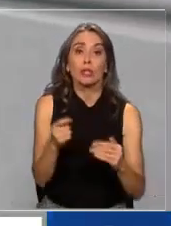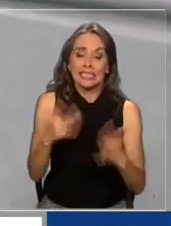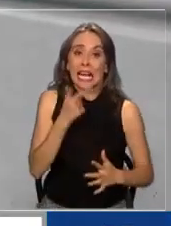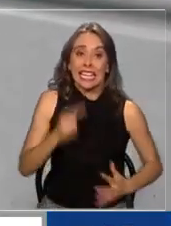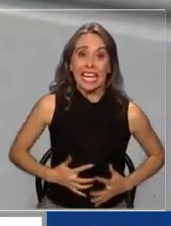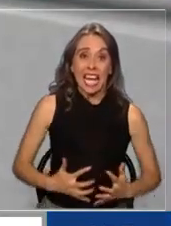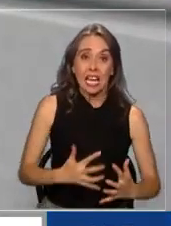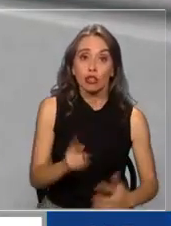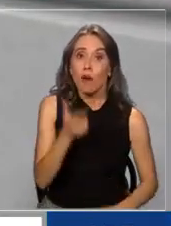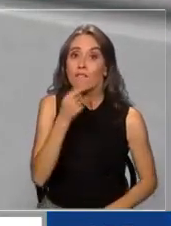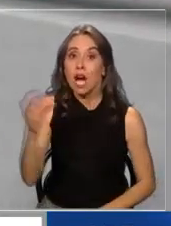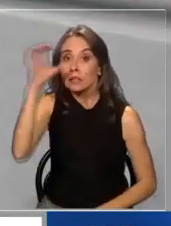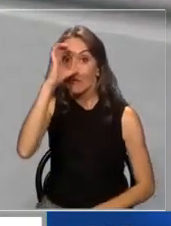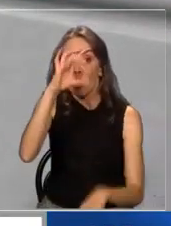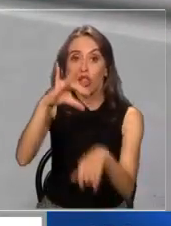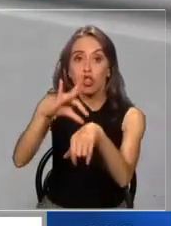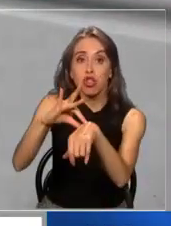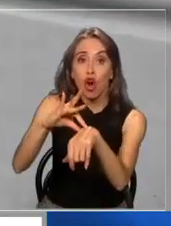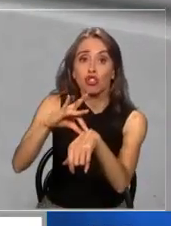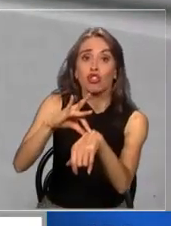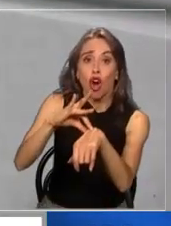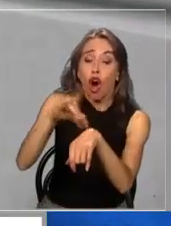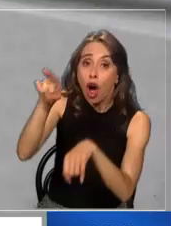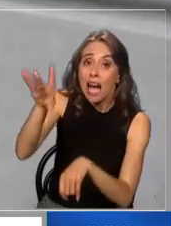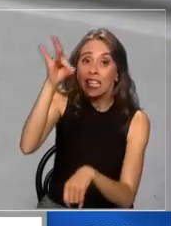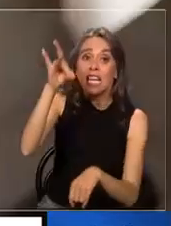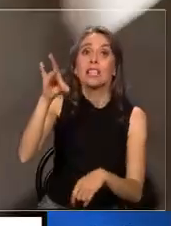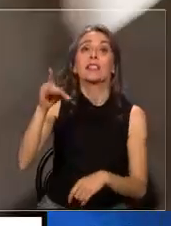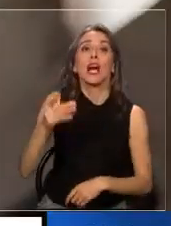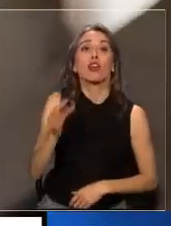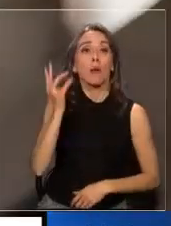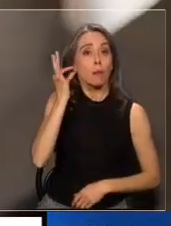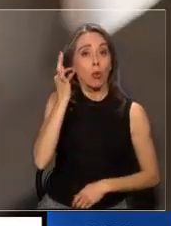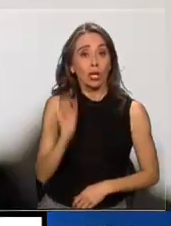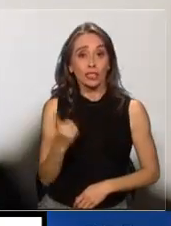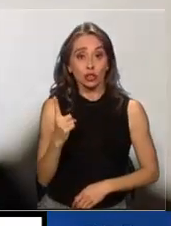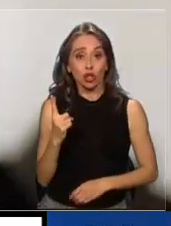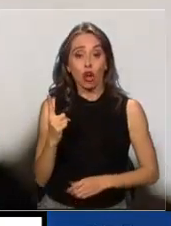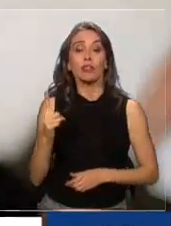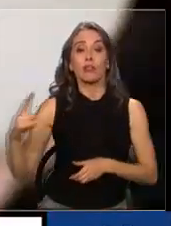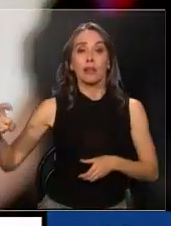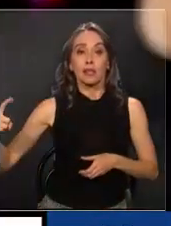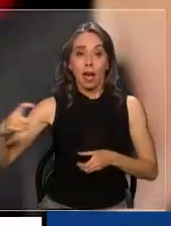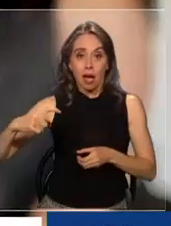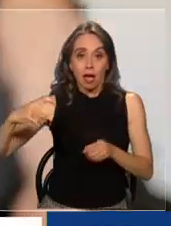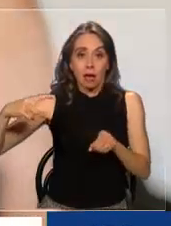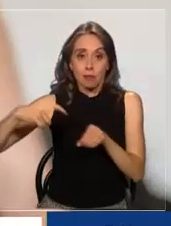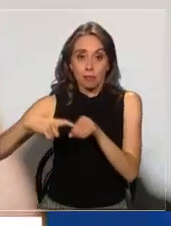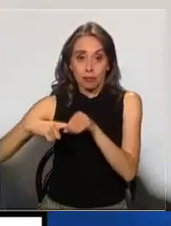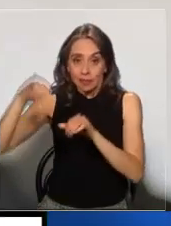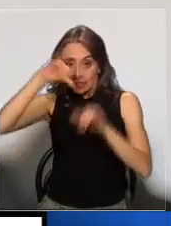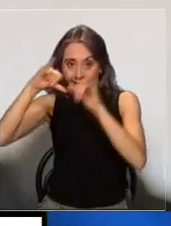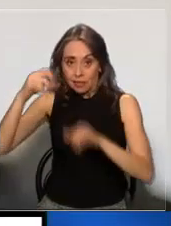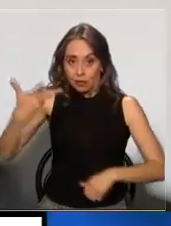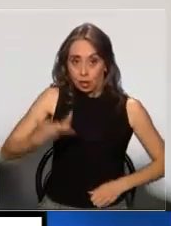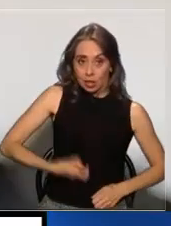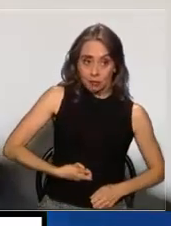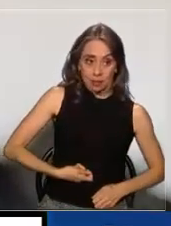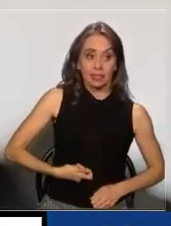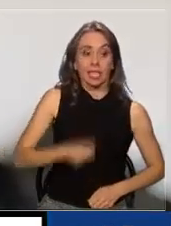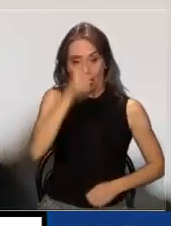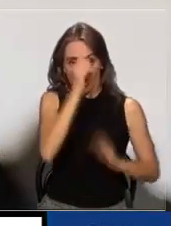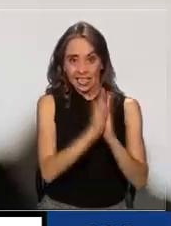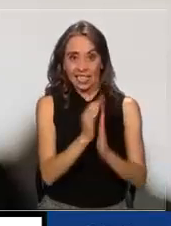fácil encontrar un médico que quisiera inseminación a mujeres solteras. La iglesia católica más tradicional todavía cree que en